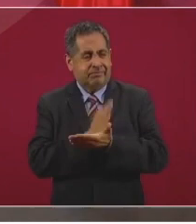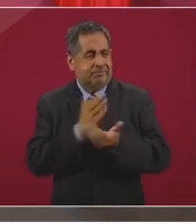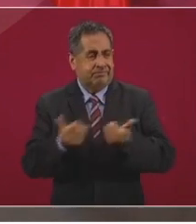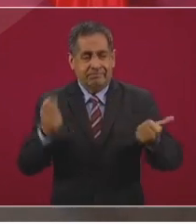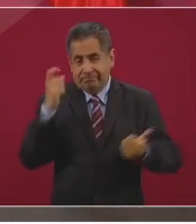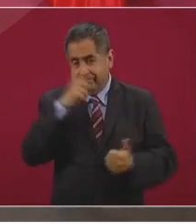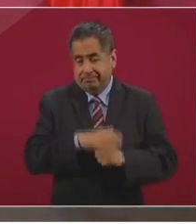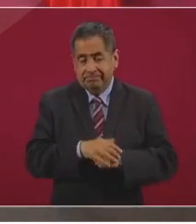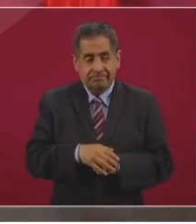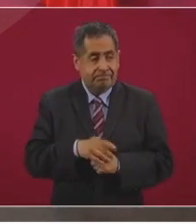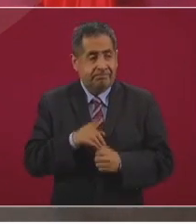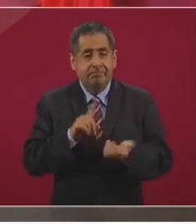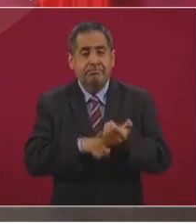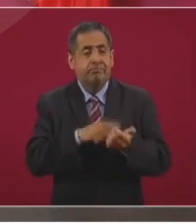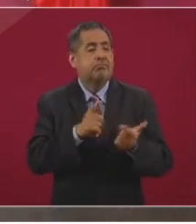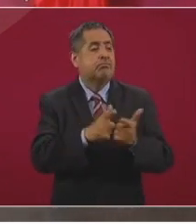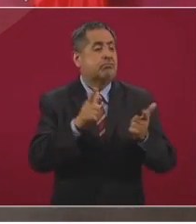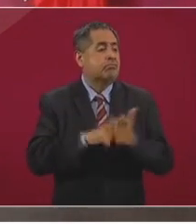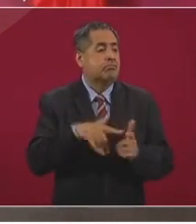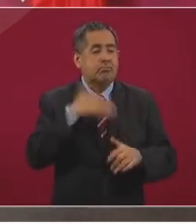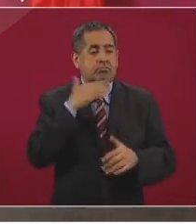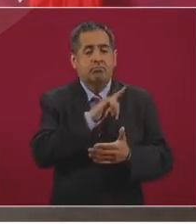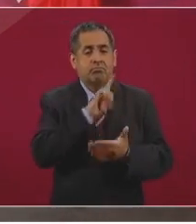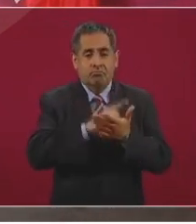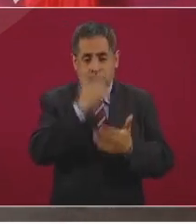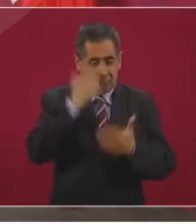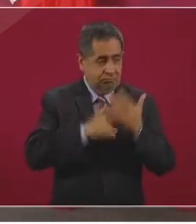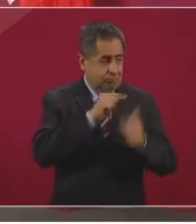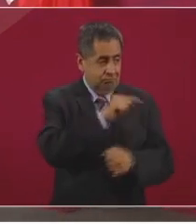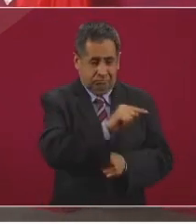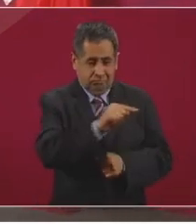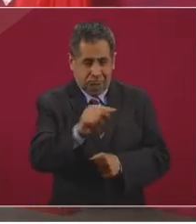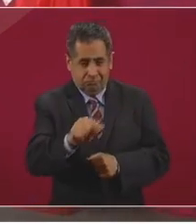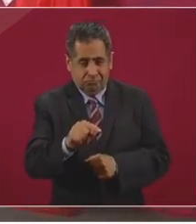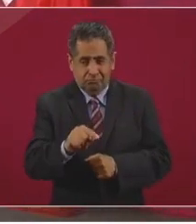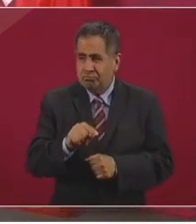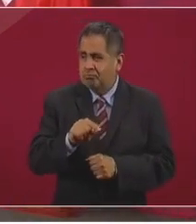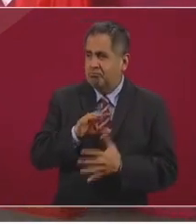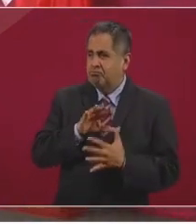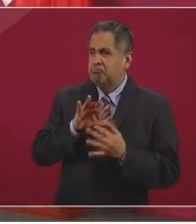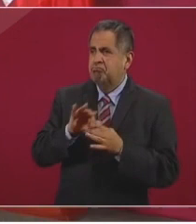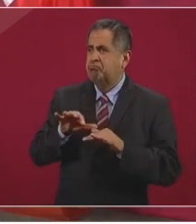grupos de delincuentes y mucho